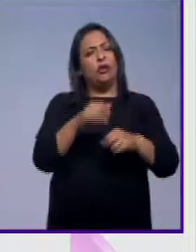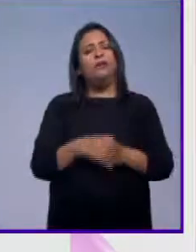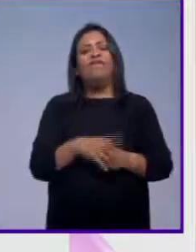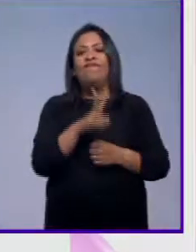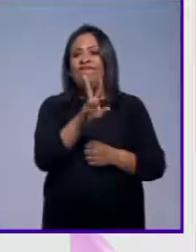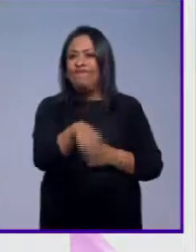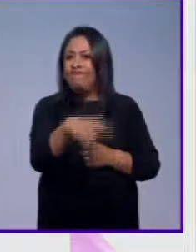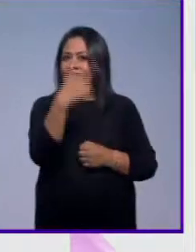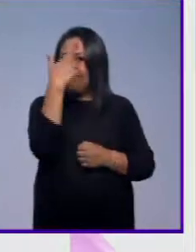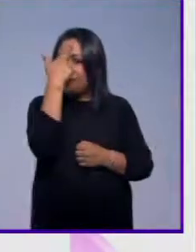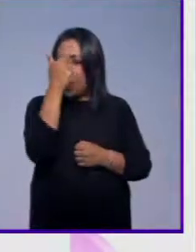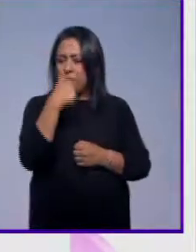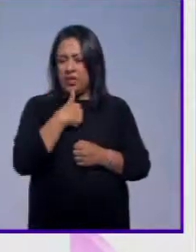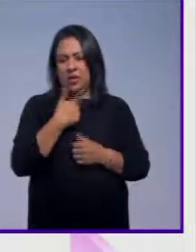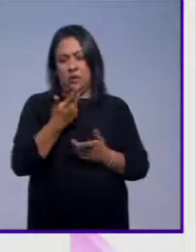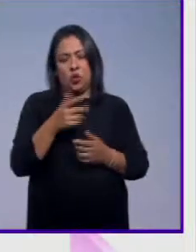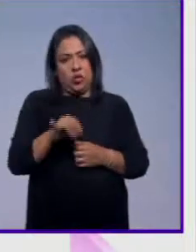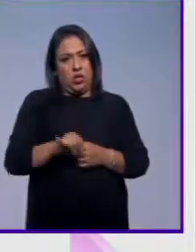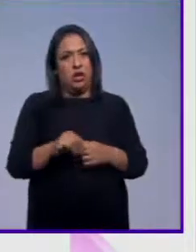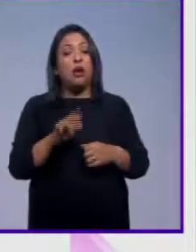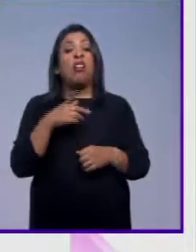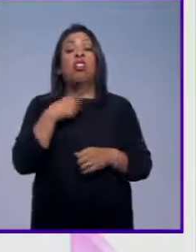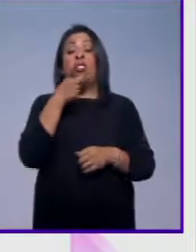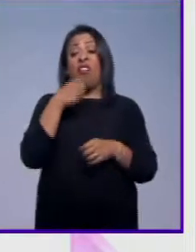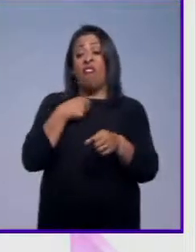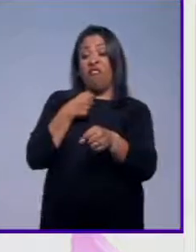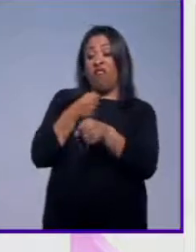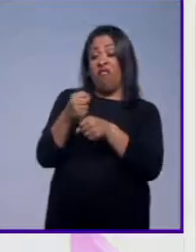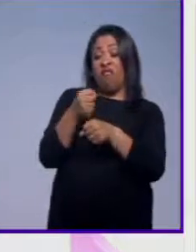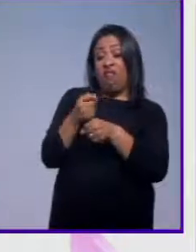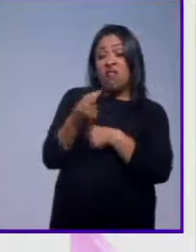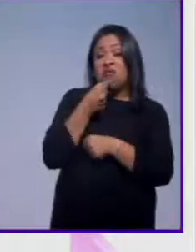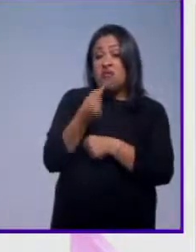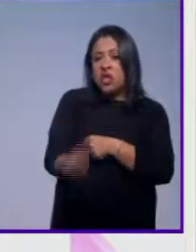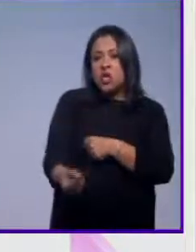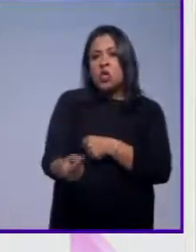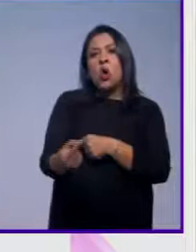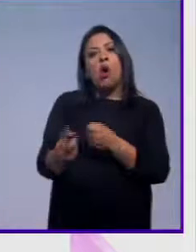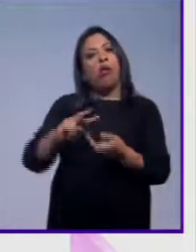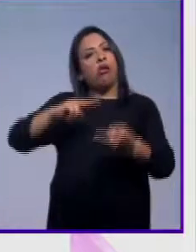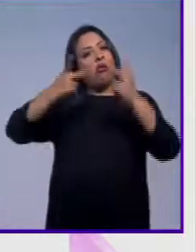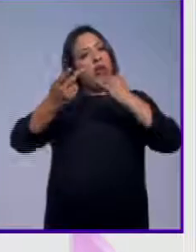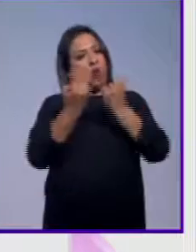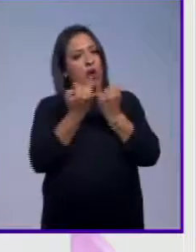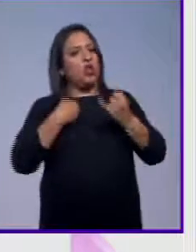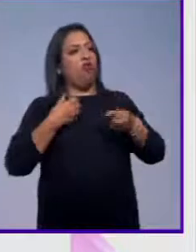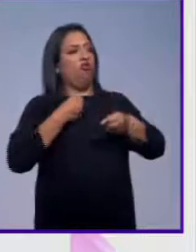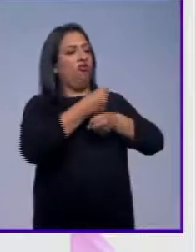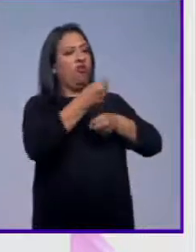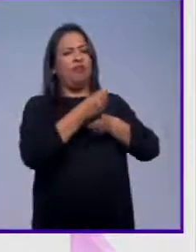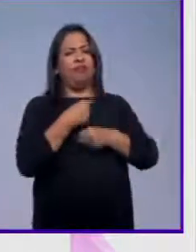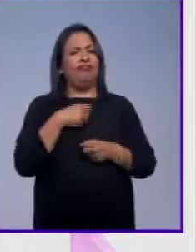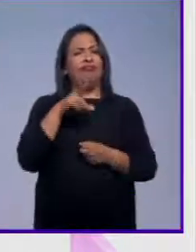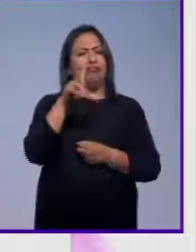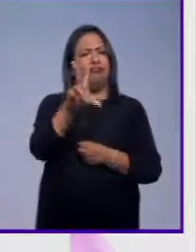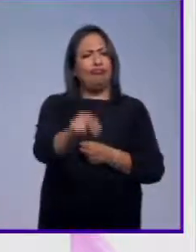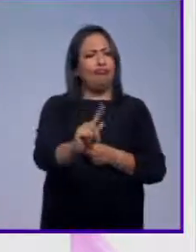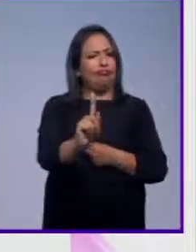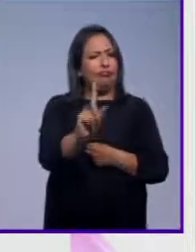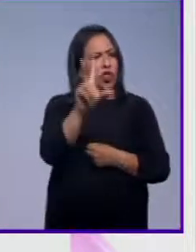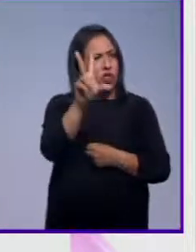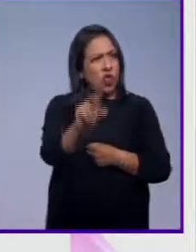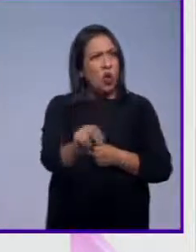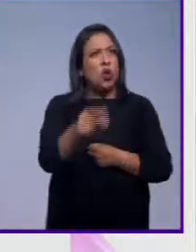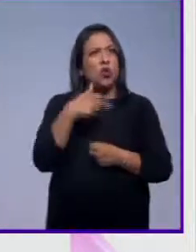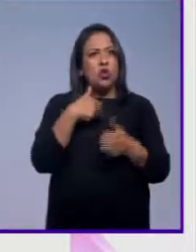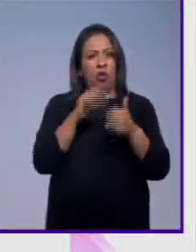quien diga que porque lo maltrataron del niño va a tener que ser un maltratador pues no no es así y yo